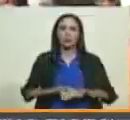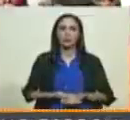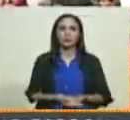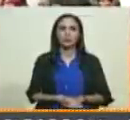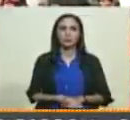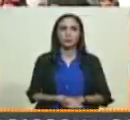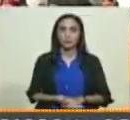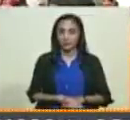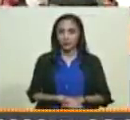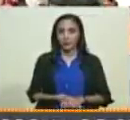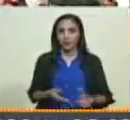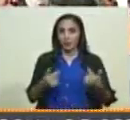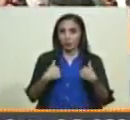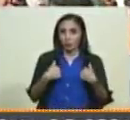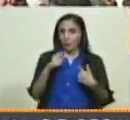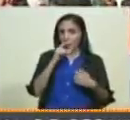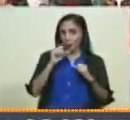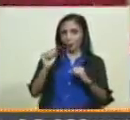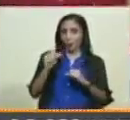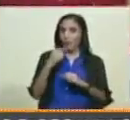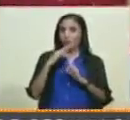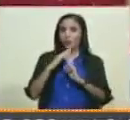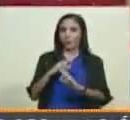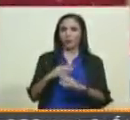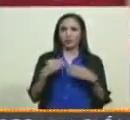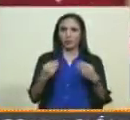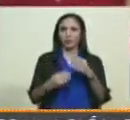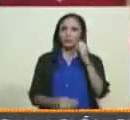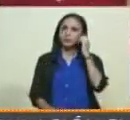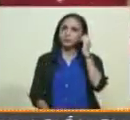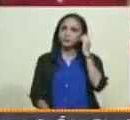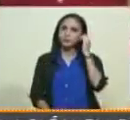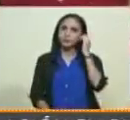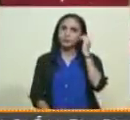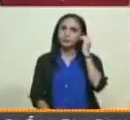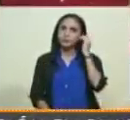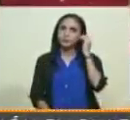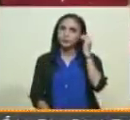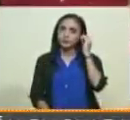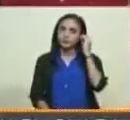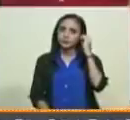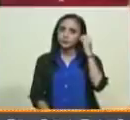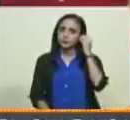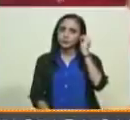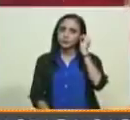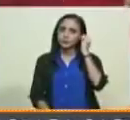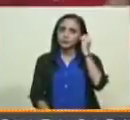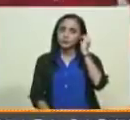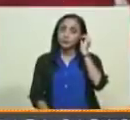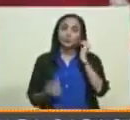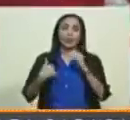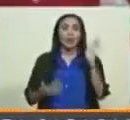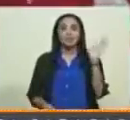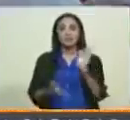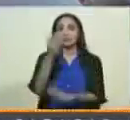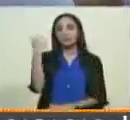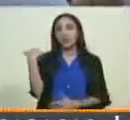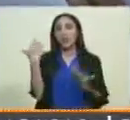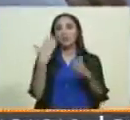Y Maduro les dice con el pueblo, yanquis, váyanse al carajo